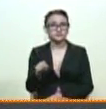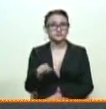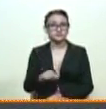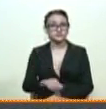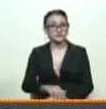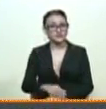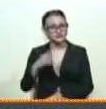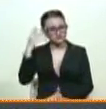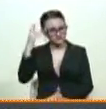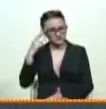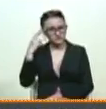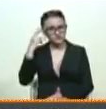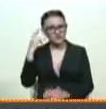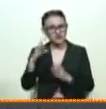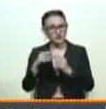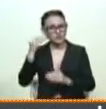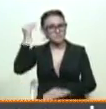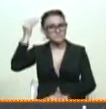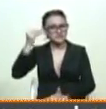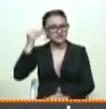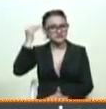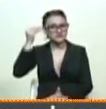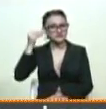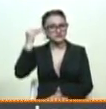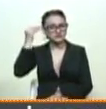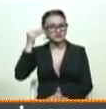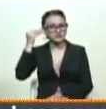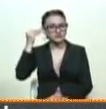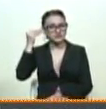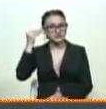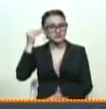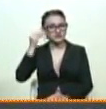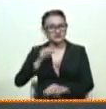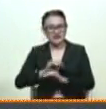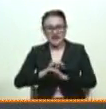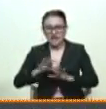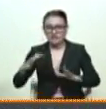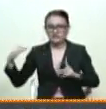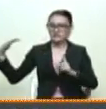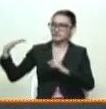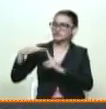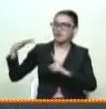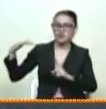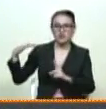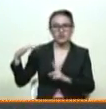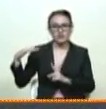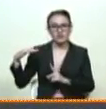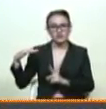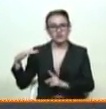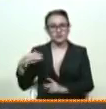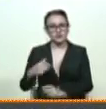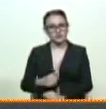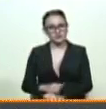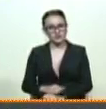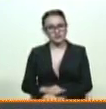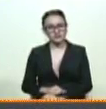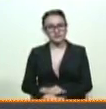a que reflexionemos y pensemos en la grave amenaza que se ha